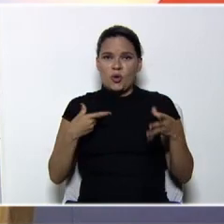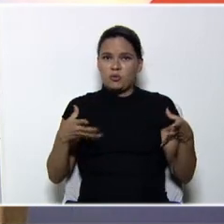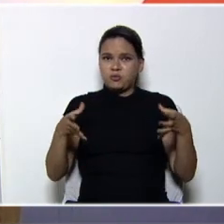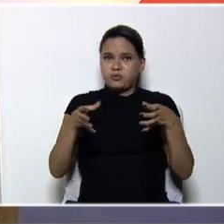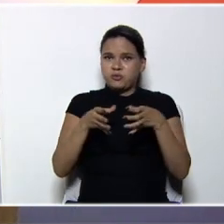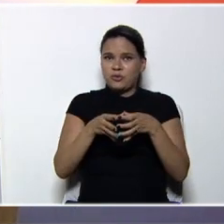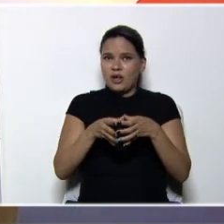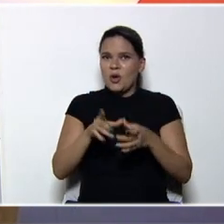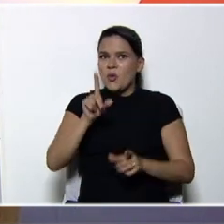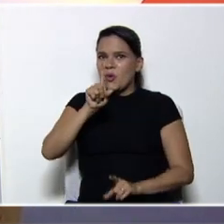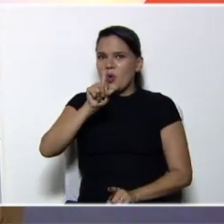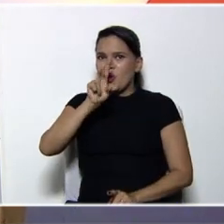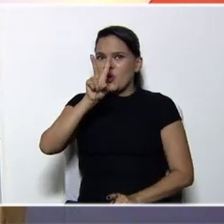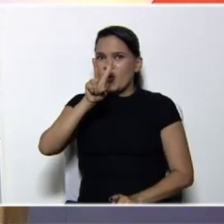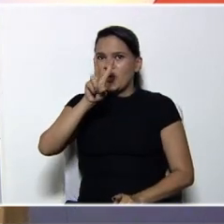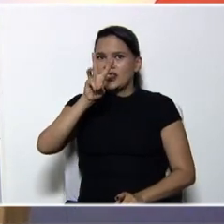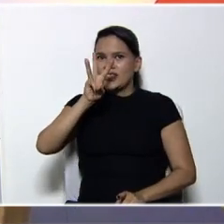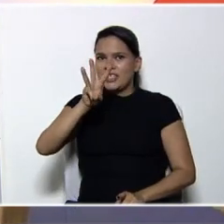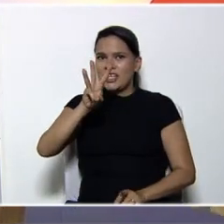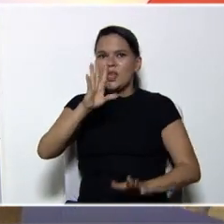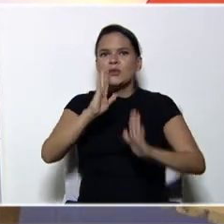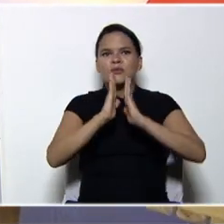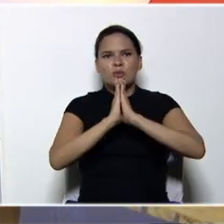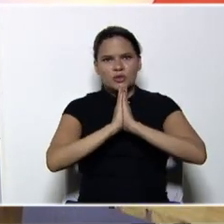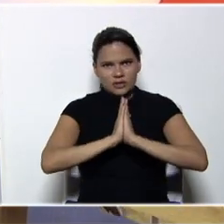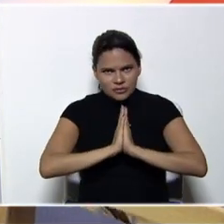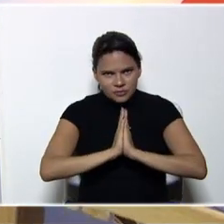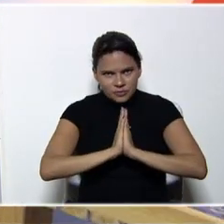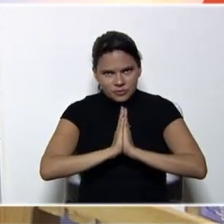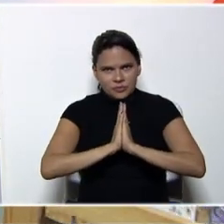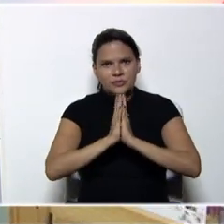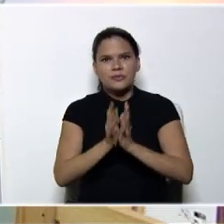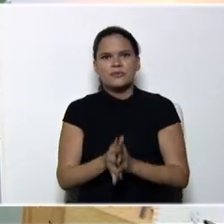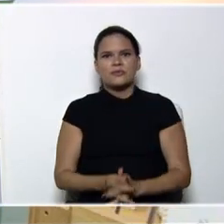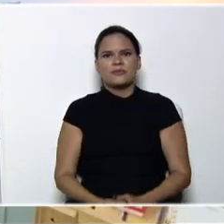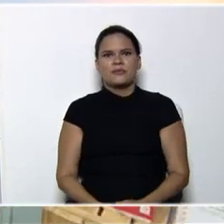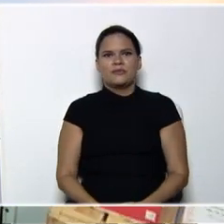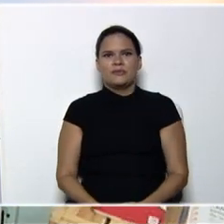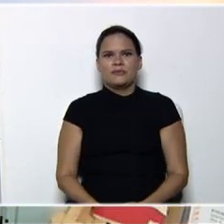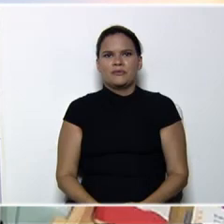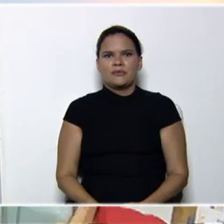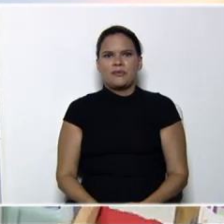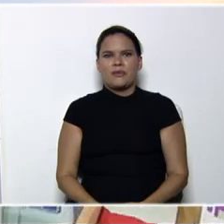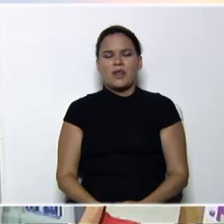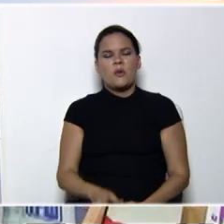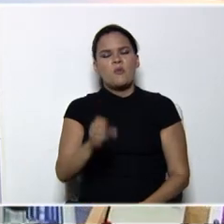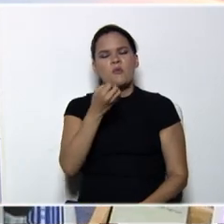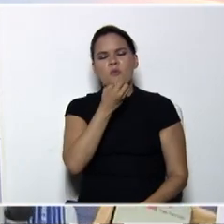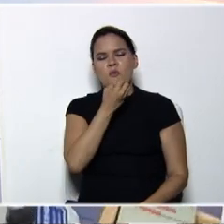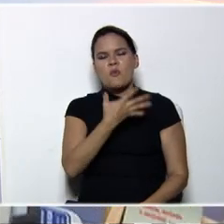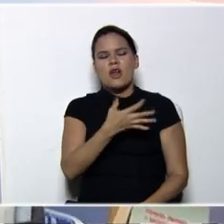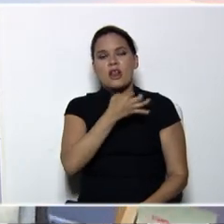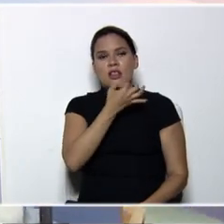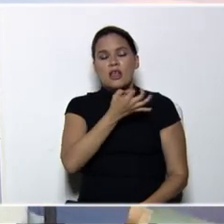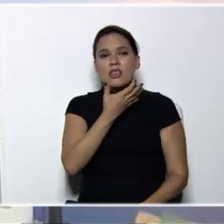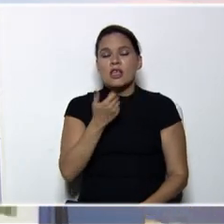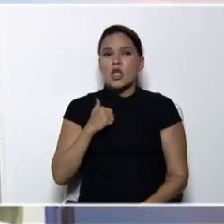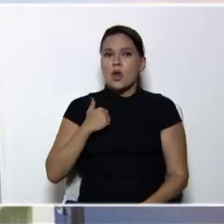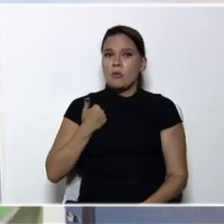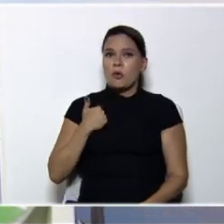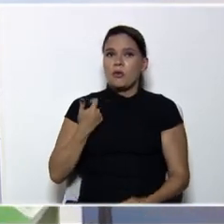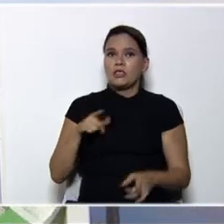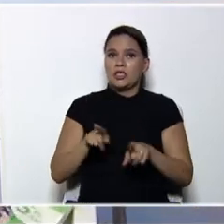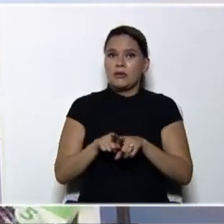compañeras a la cuenta de 3. 1, 2, 3. Cuatsuja, muchachos, muy buenas tardes. Quiero aprovechar también para